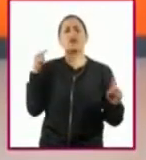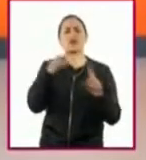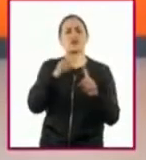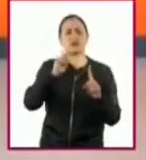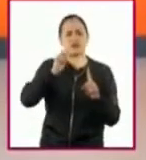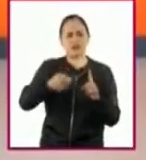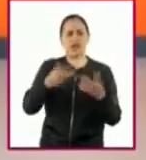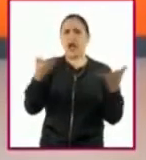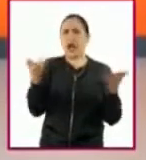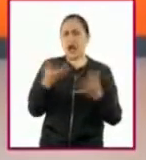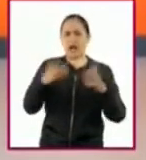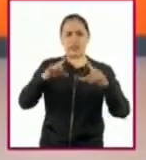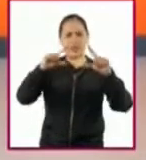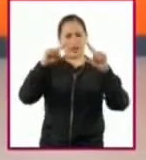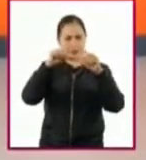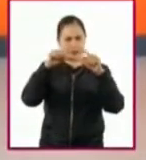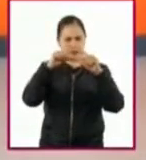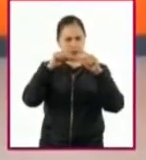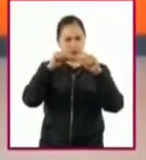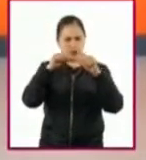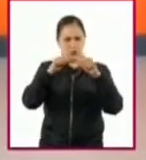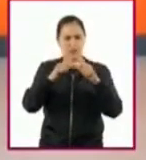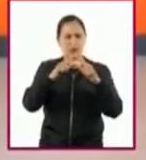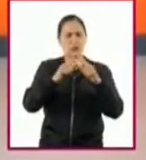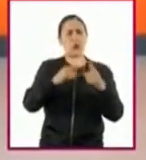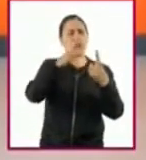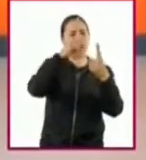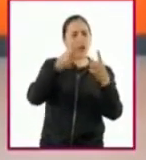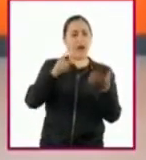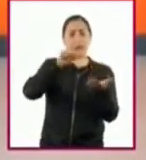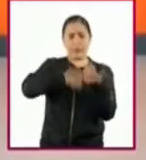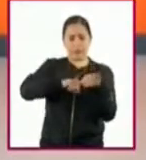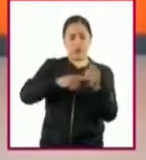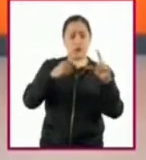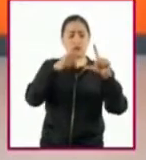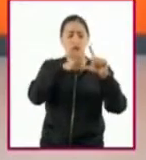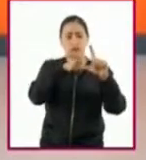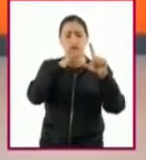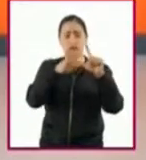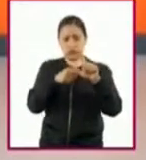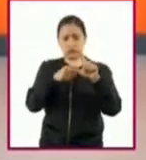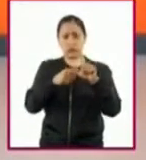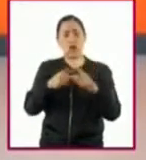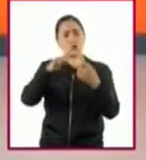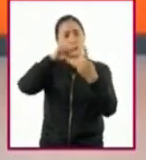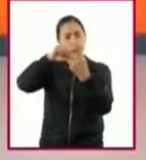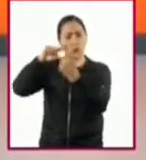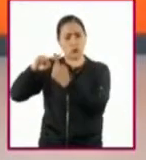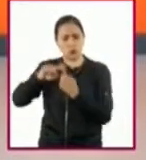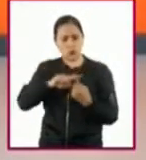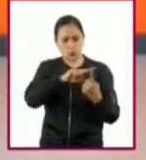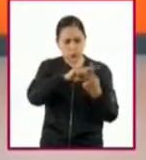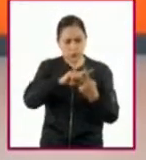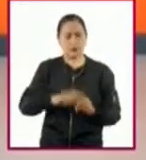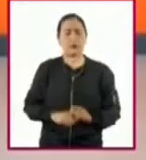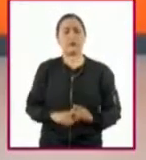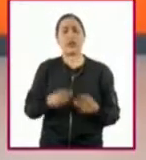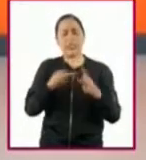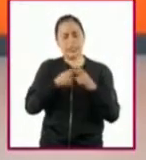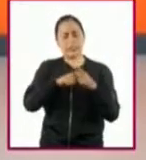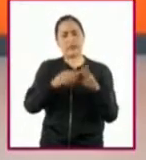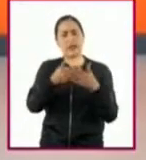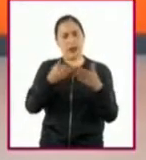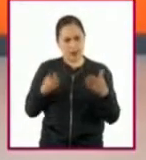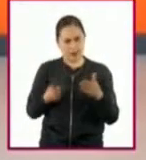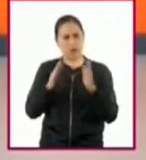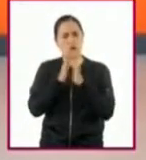la construcción de triángulos y establecer la suma de los ángulos interiores de triángulos y cuadriláteros. Antes de comenzar, tengan a la